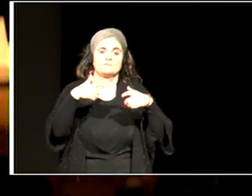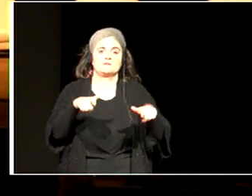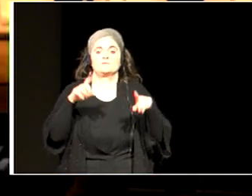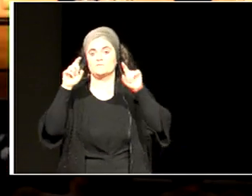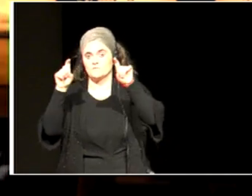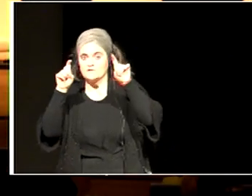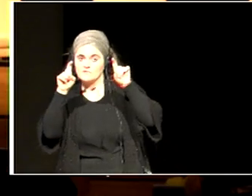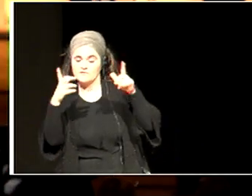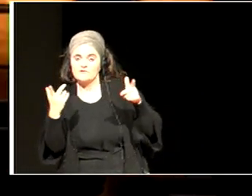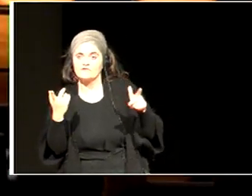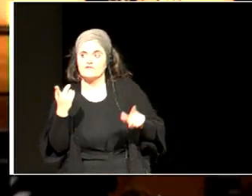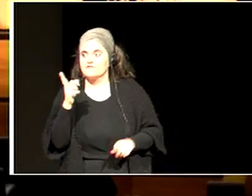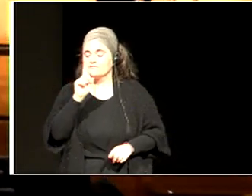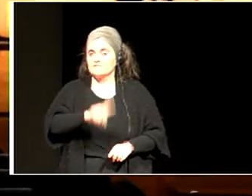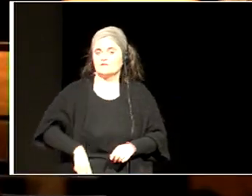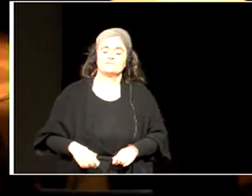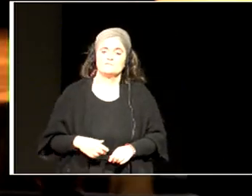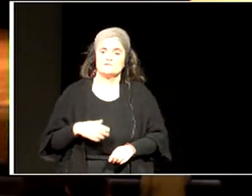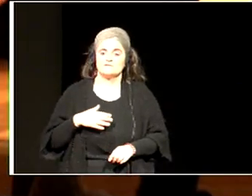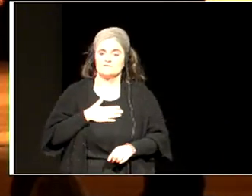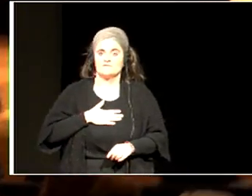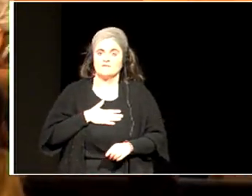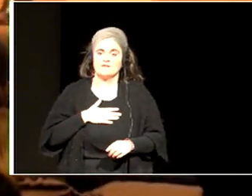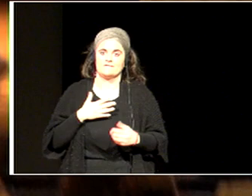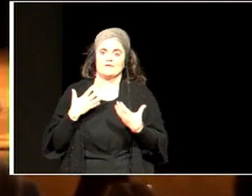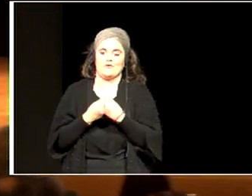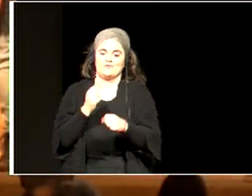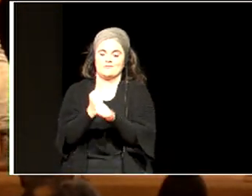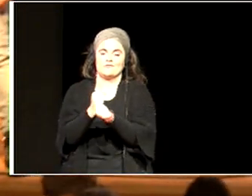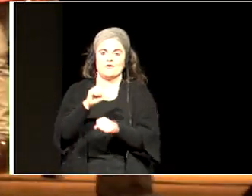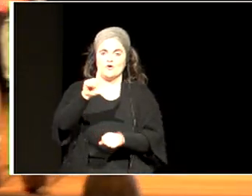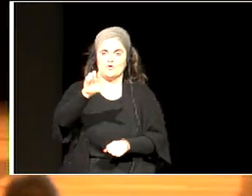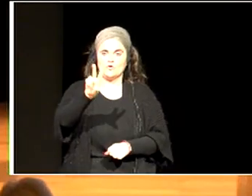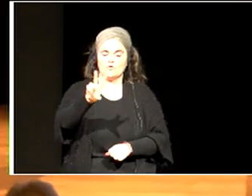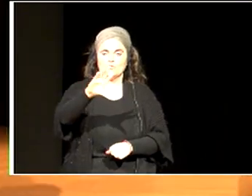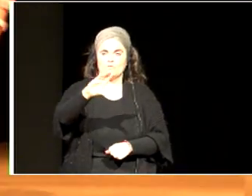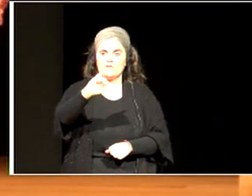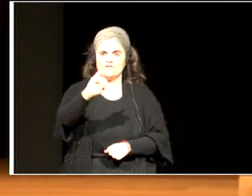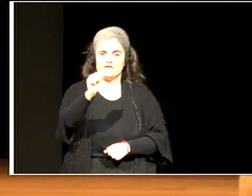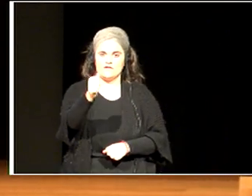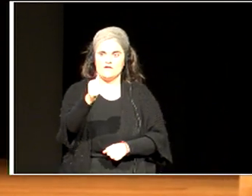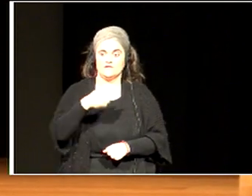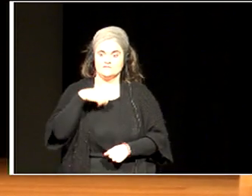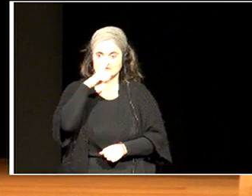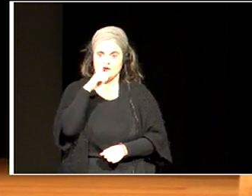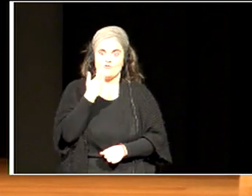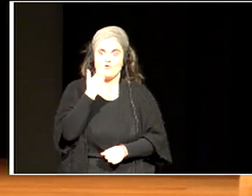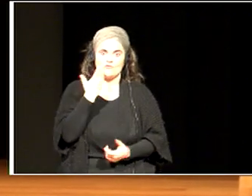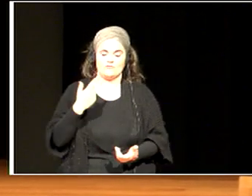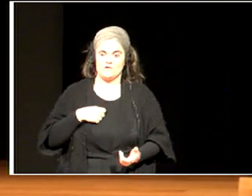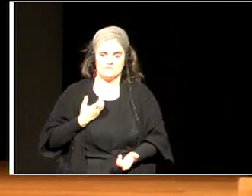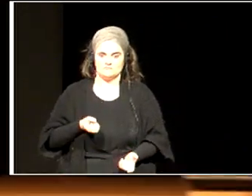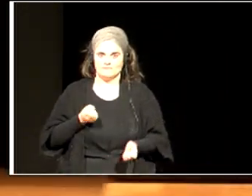y encantada de haber trabajado con lucía a quien he conocido este año y es un descubrimiento para mí